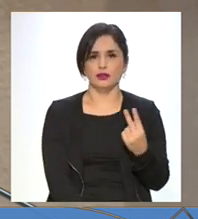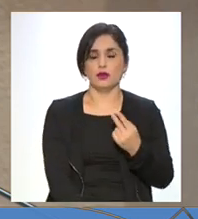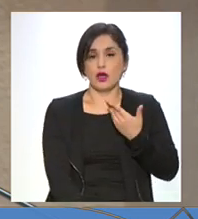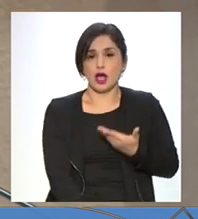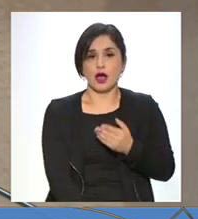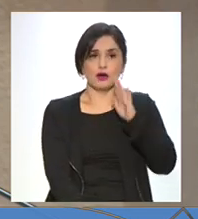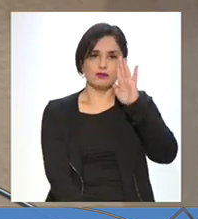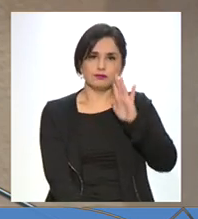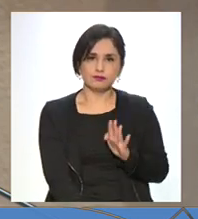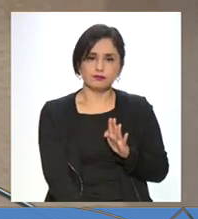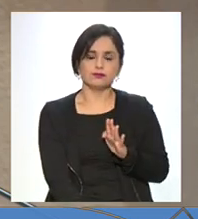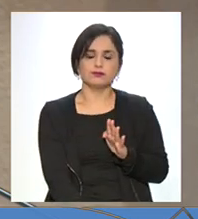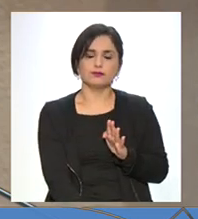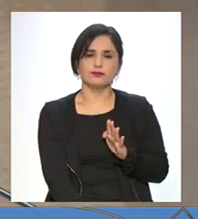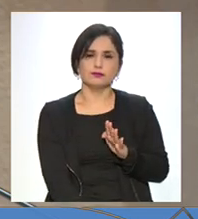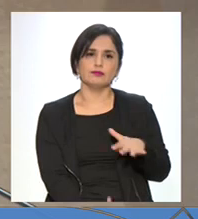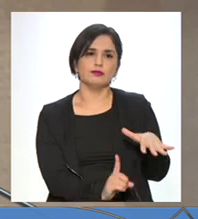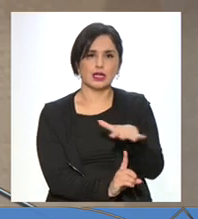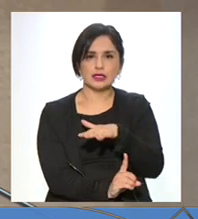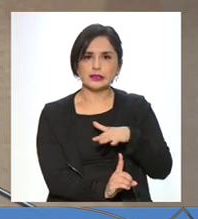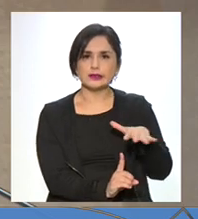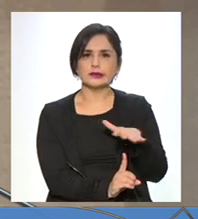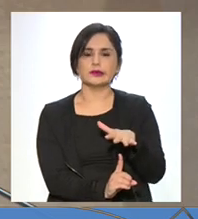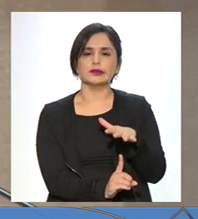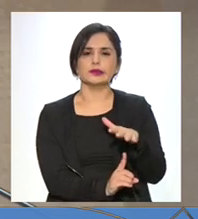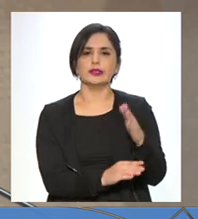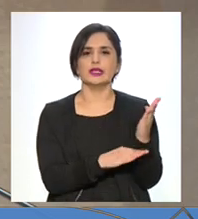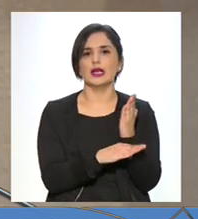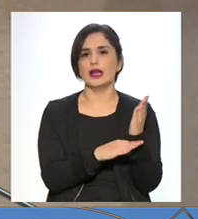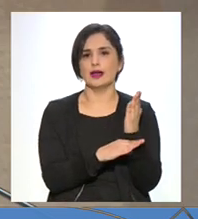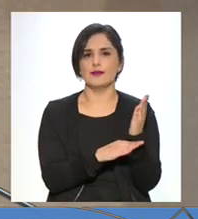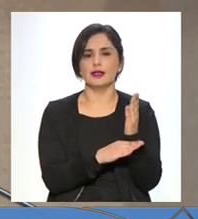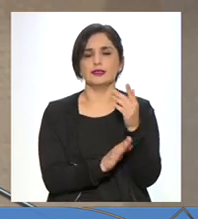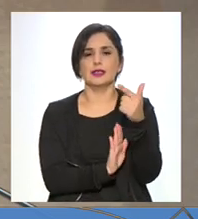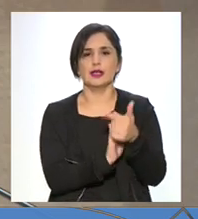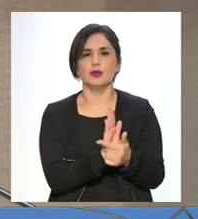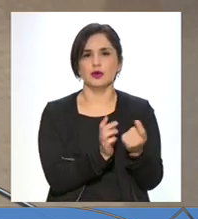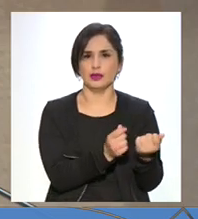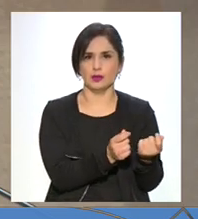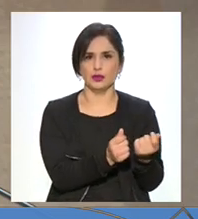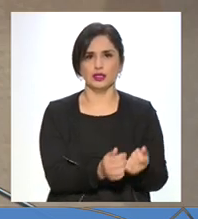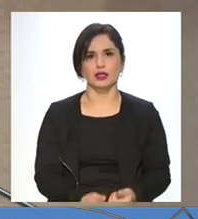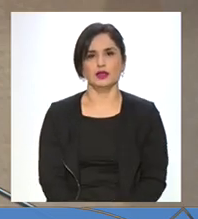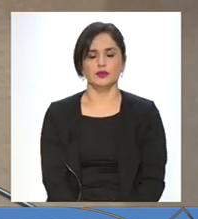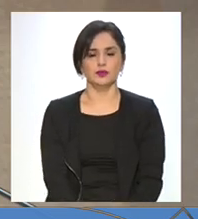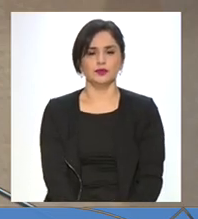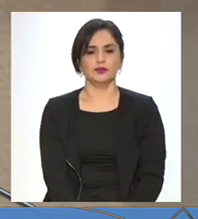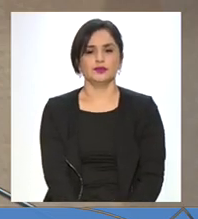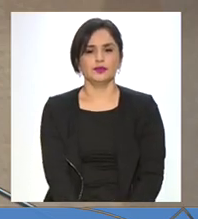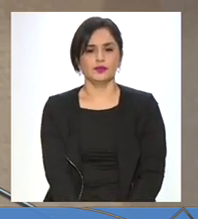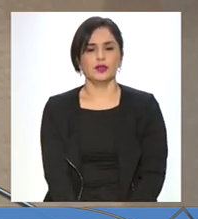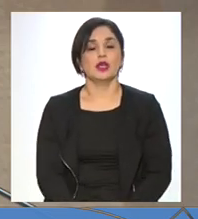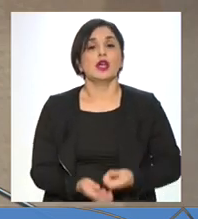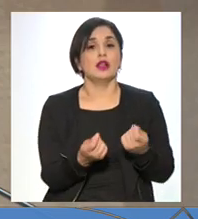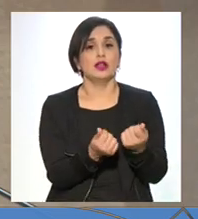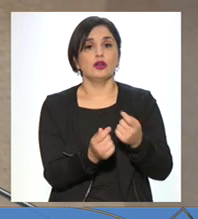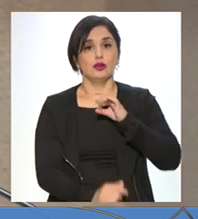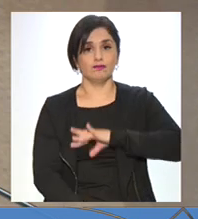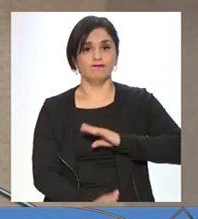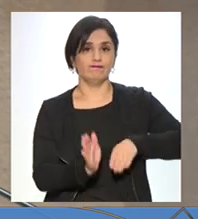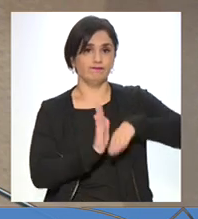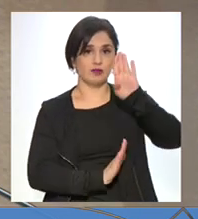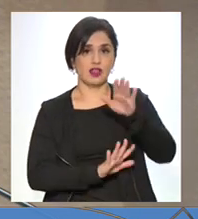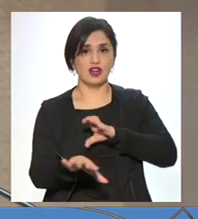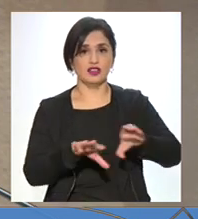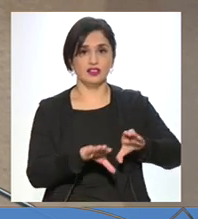de los detalles de este escenario macroeconómico que sustenta la orientación de la política monetaria. La economía chilena superó el nivel de